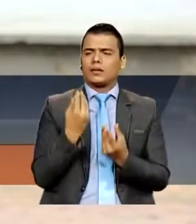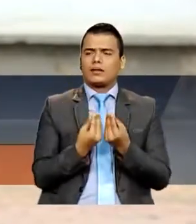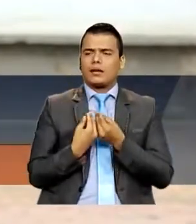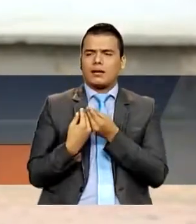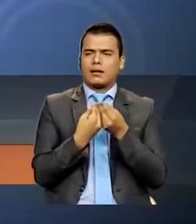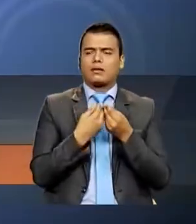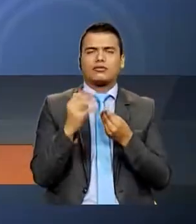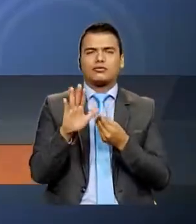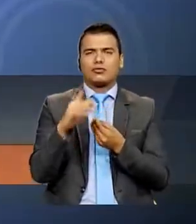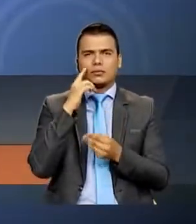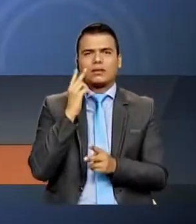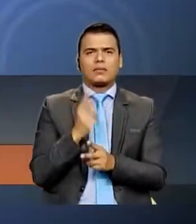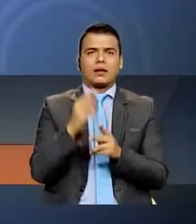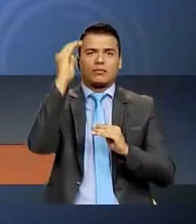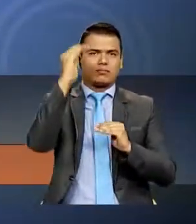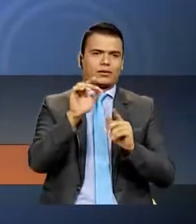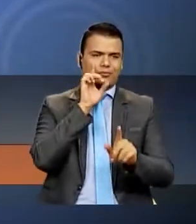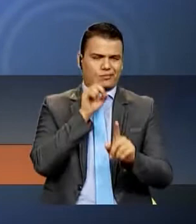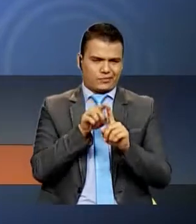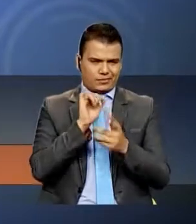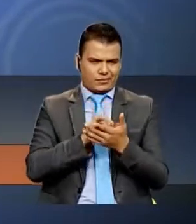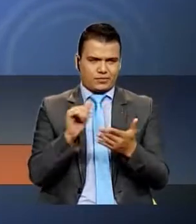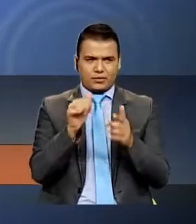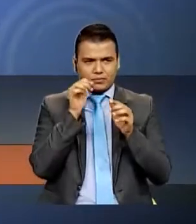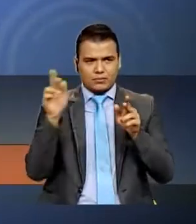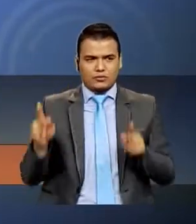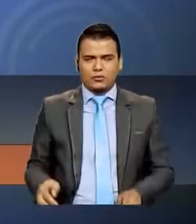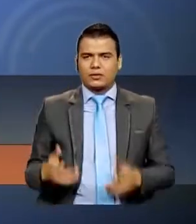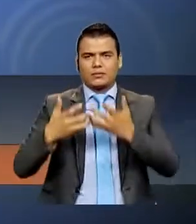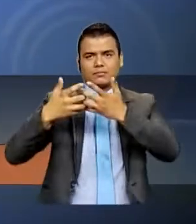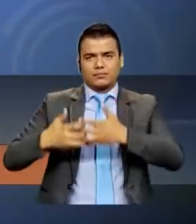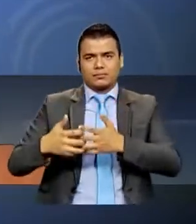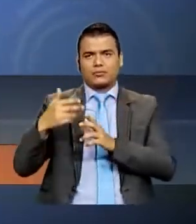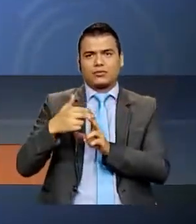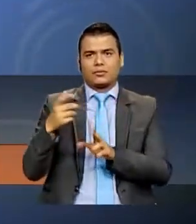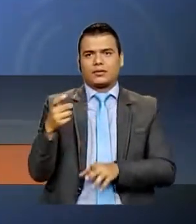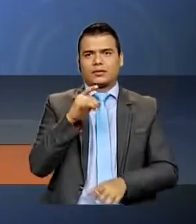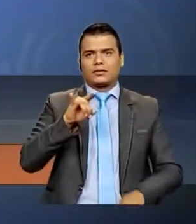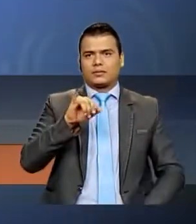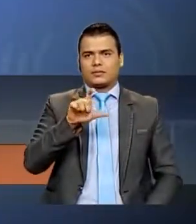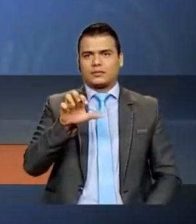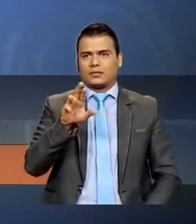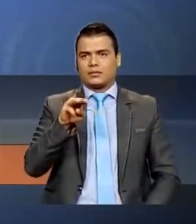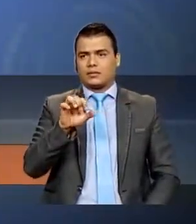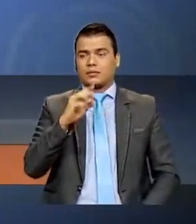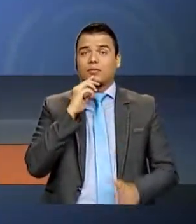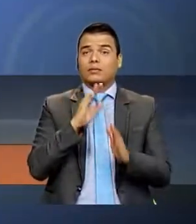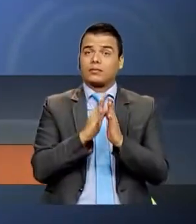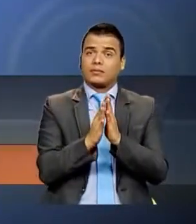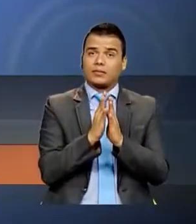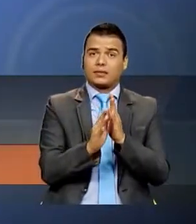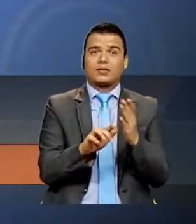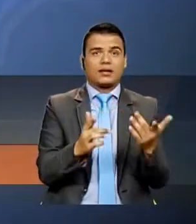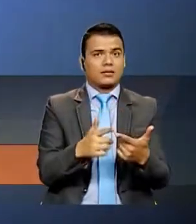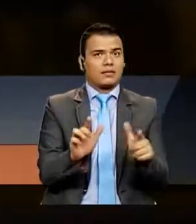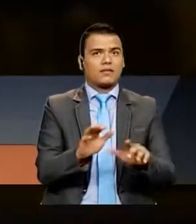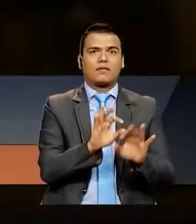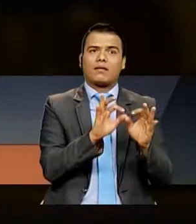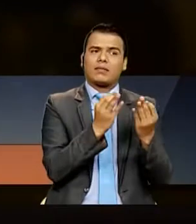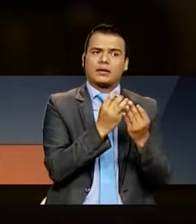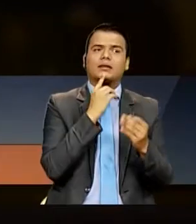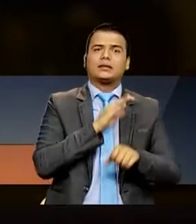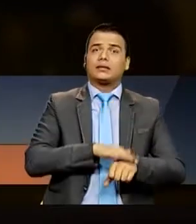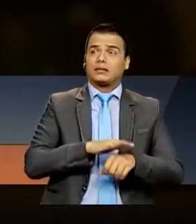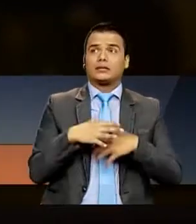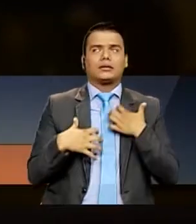de seguridad. Tras la liberación del empresario jamundeño Guillermo Moncada, su familia asegura haber vivido los peores momentos de su vida.